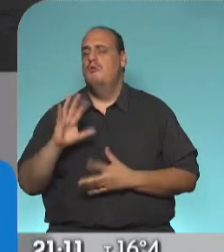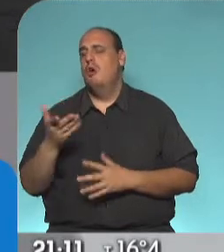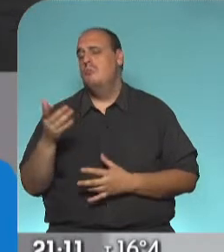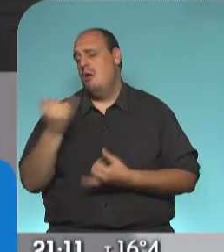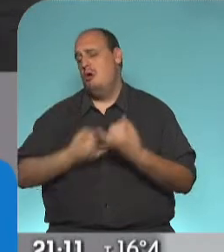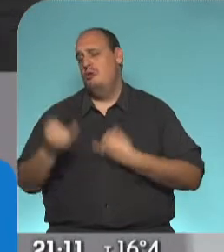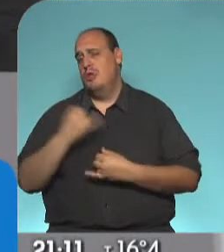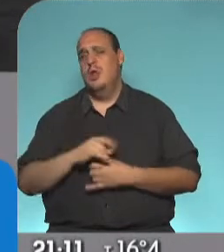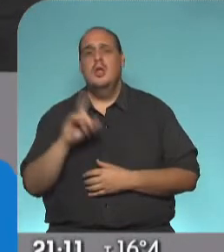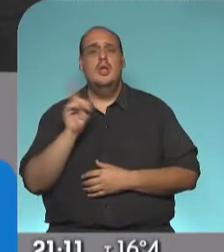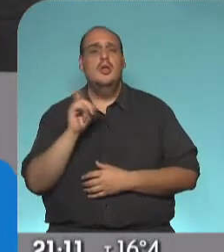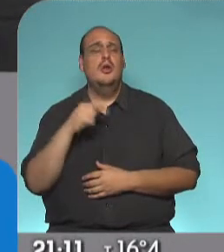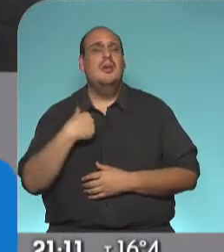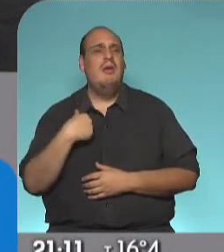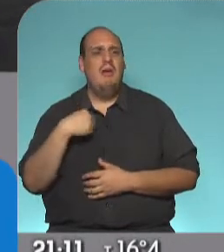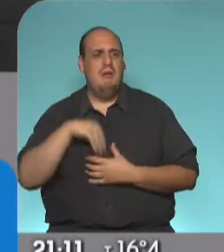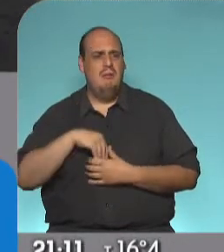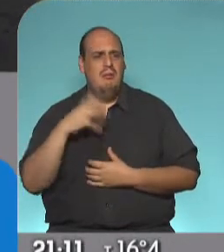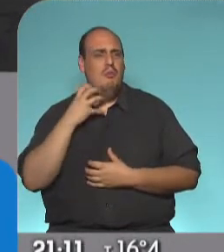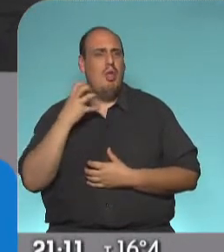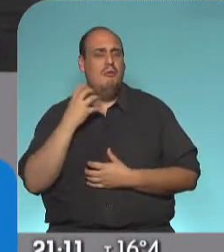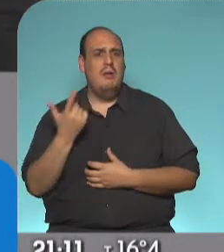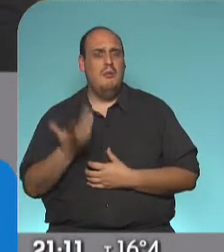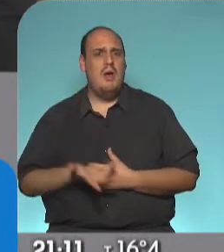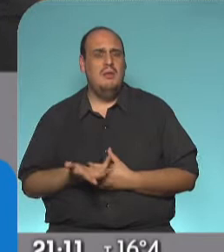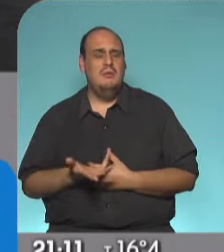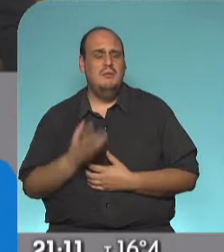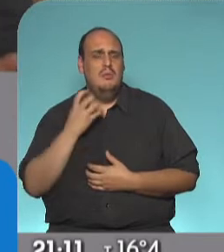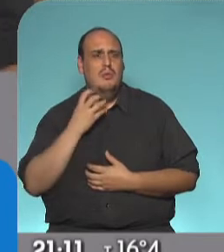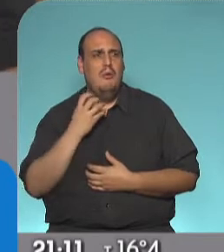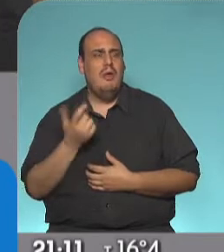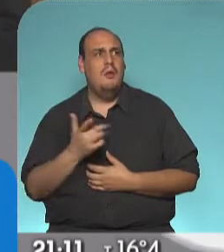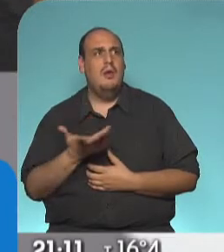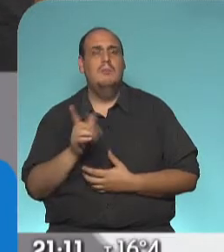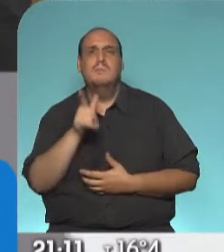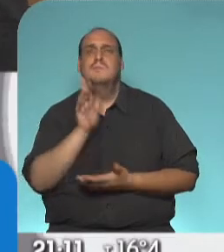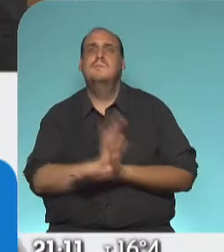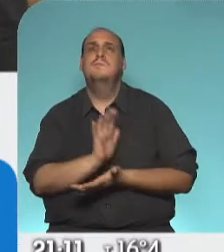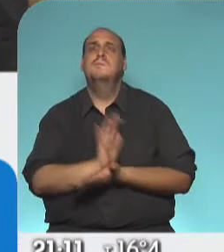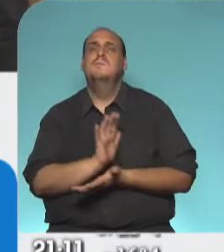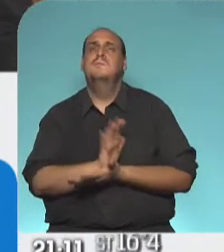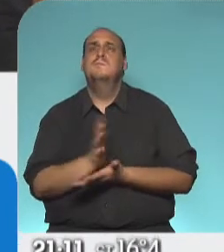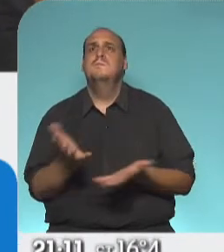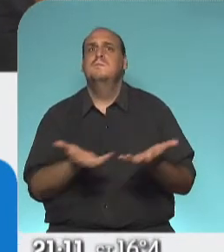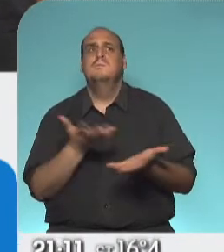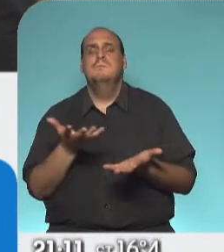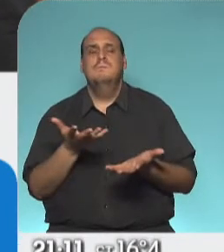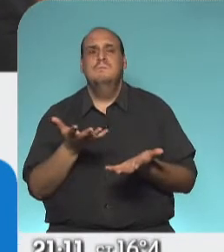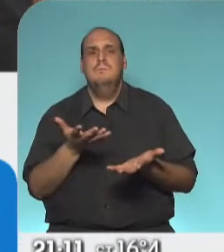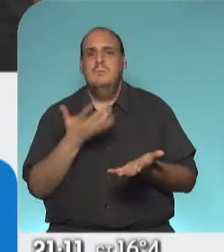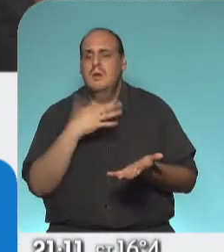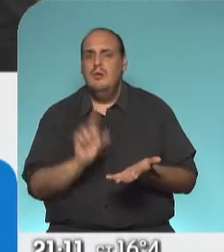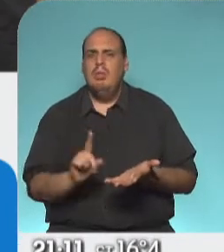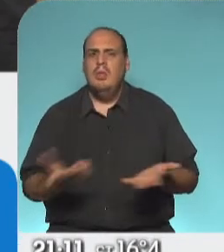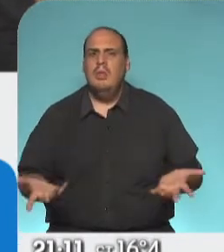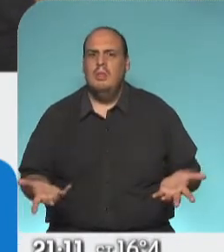que, impotencia. discúlpame, pero Sí. es que ni siquiera tengo No es bronca, bronca. ni siquiera tengo bronca. Es como, es decir, no entiendo, o sea,